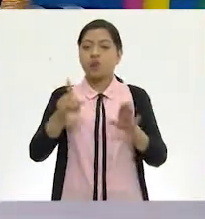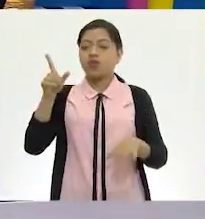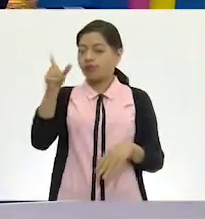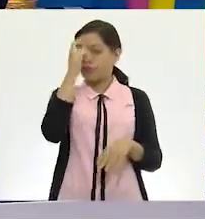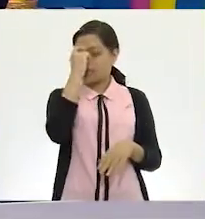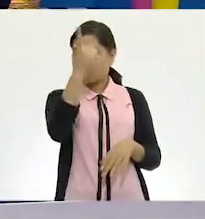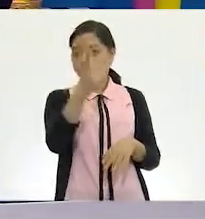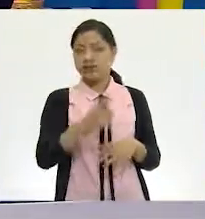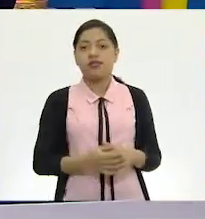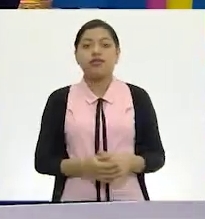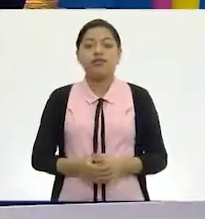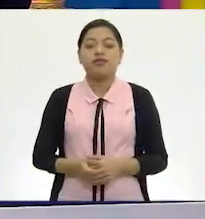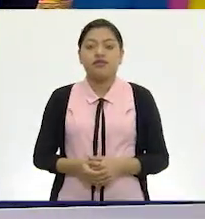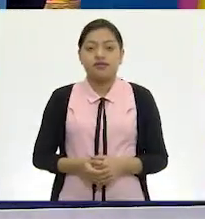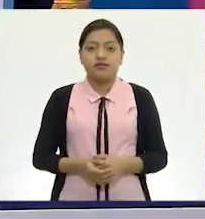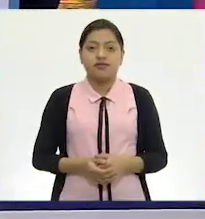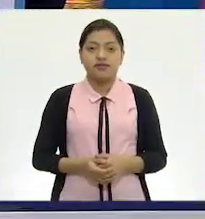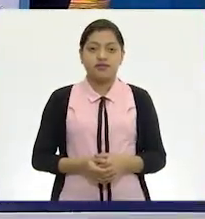Sí.